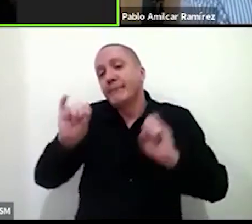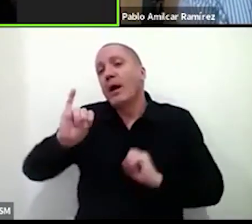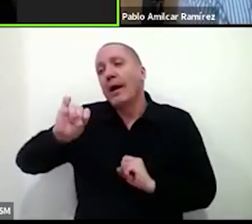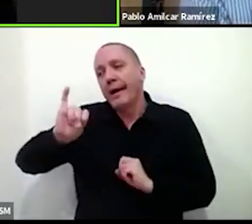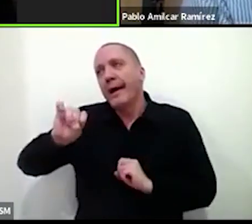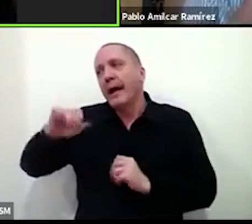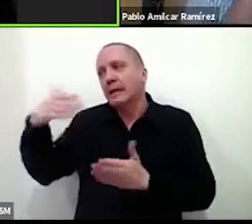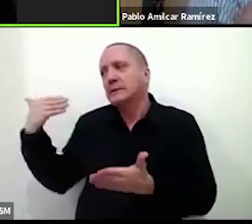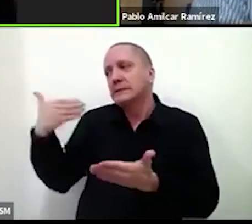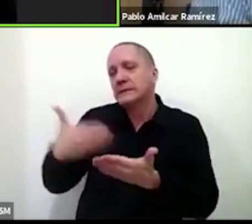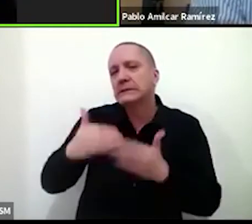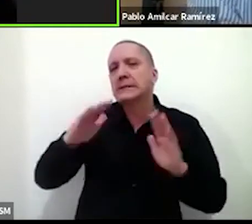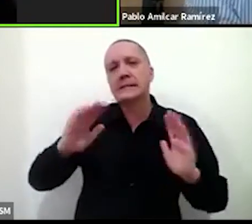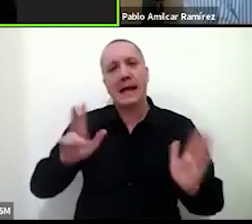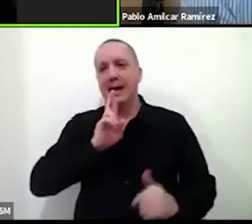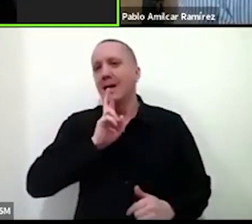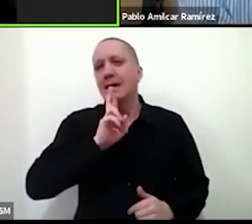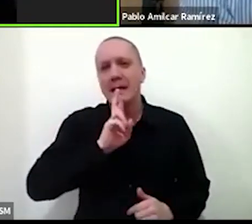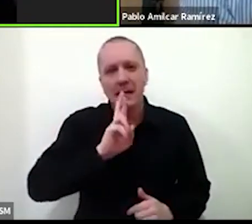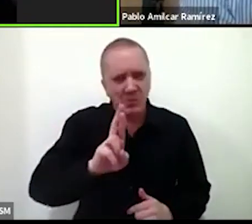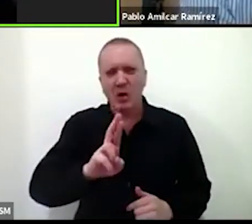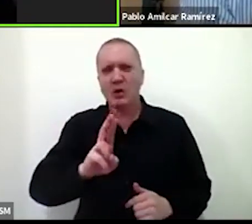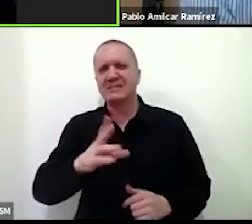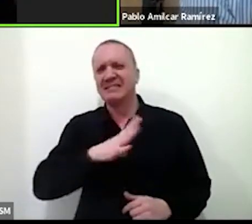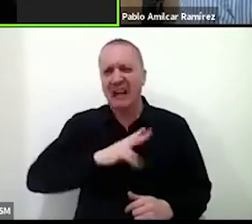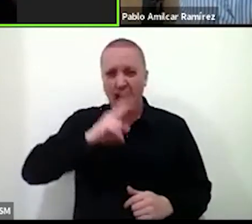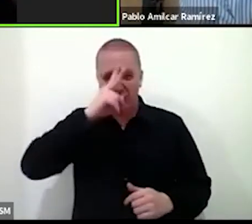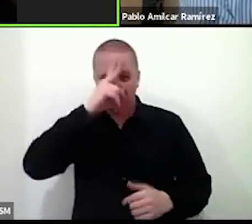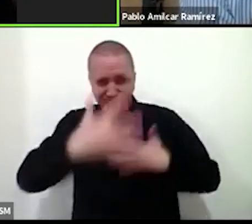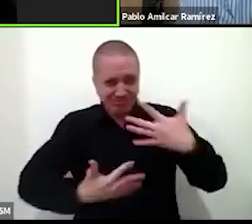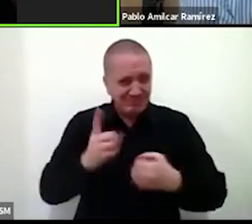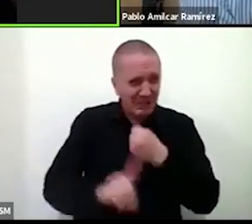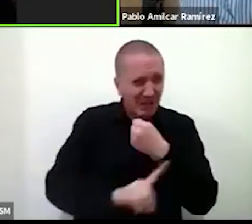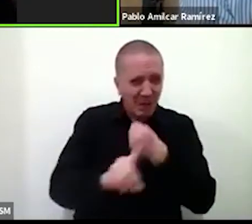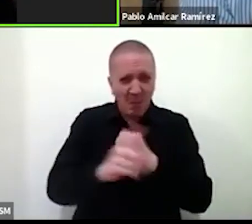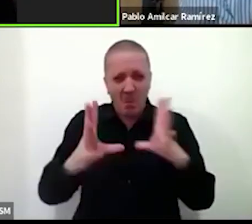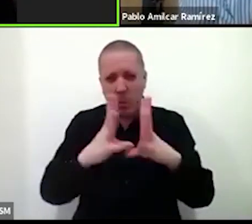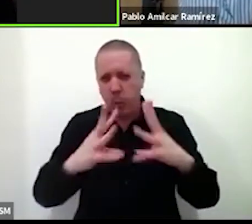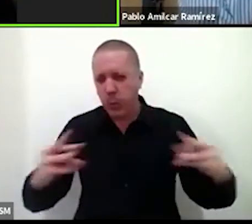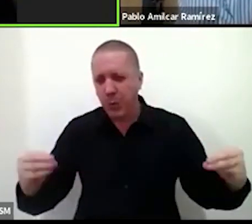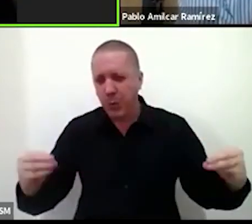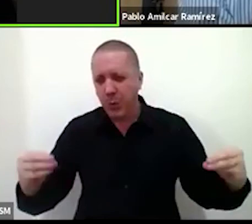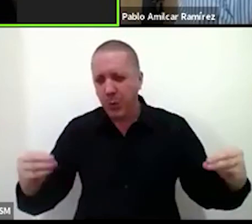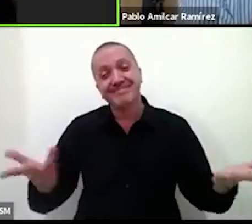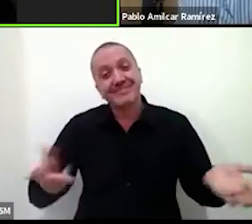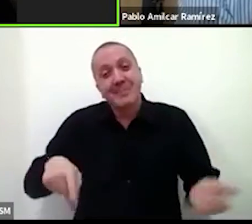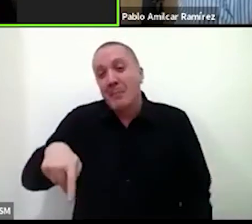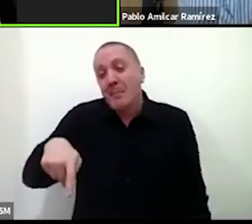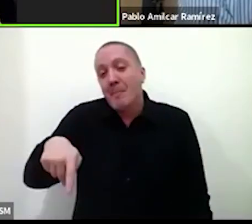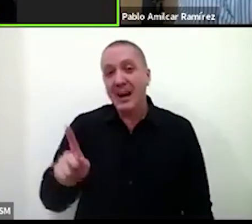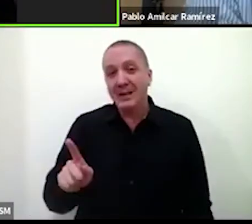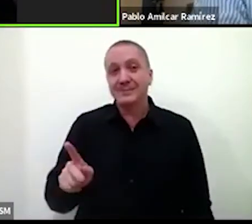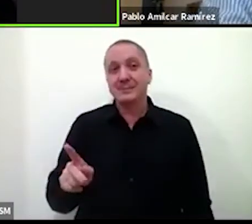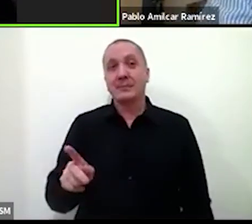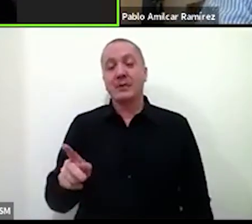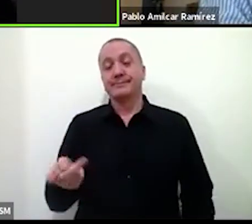dar la respuesta a todas estas violencias y a todas las discriminaciones. Sin embargo, cuando uno habla de, en el caso de